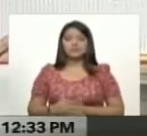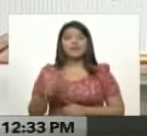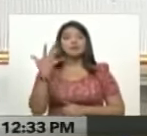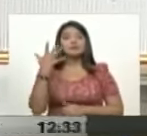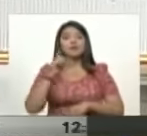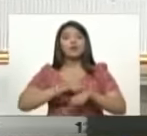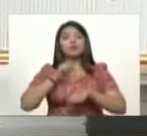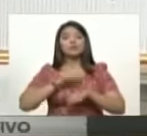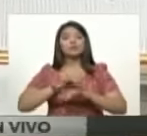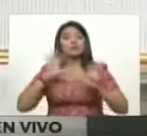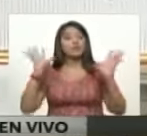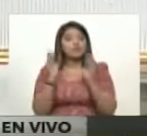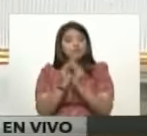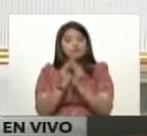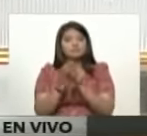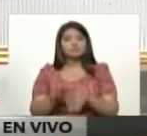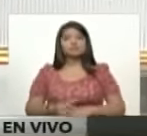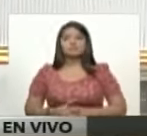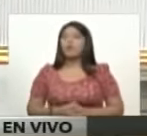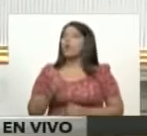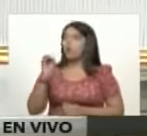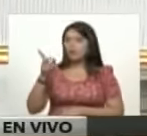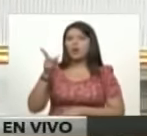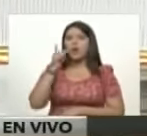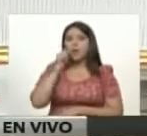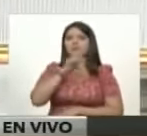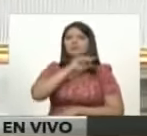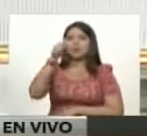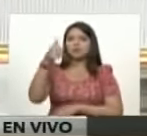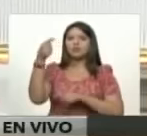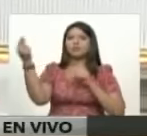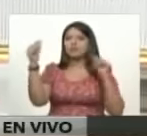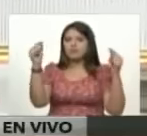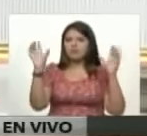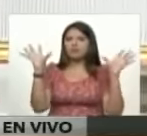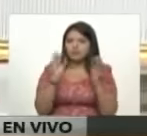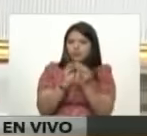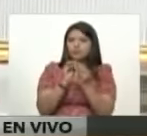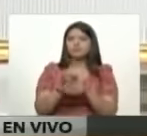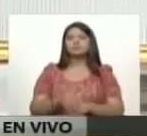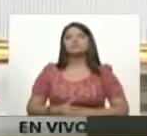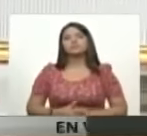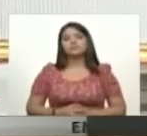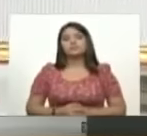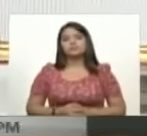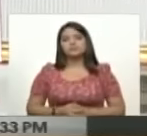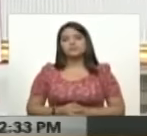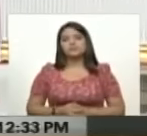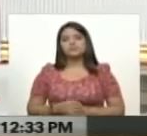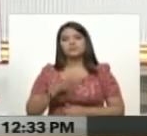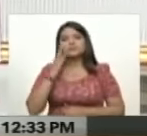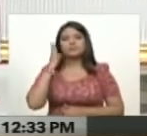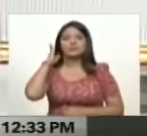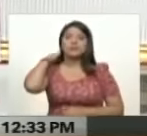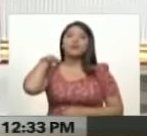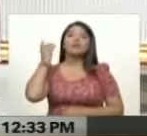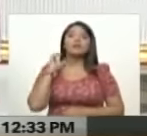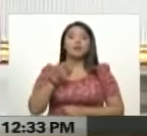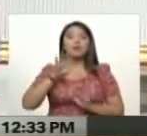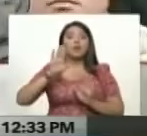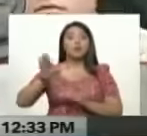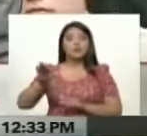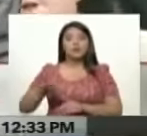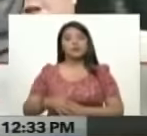5 minutos. Sí, señor director de debate, voy a redondear. Vamos a apoyar en su